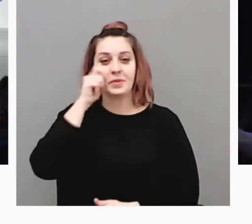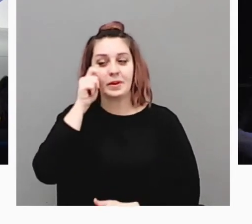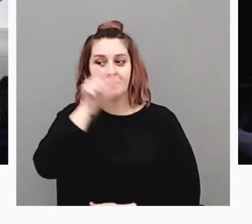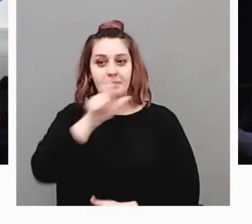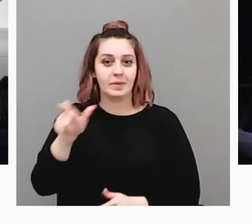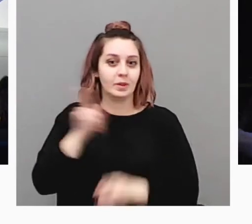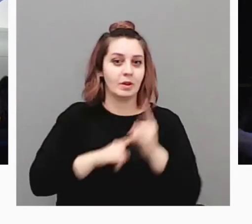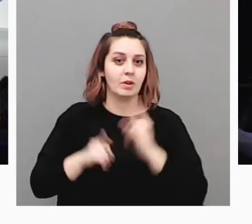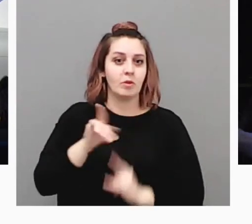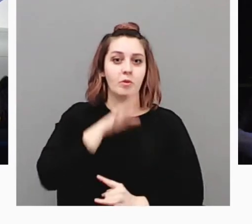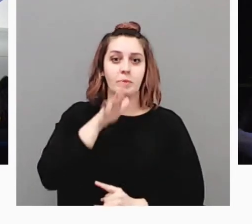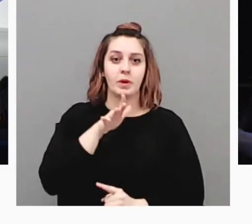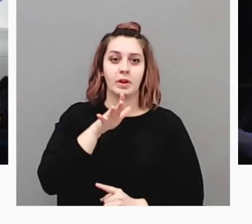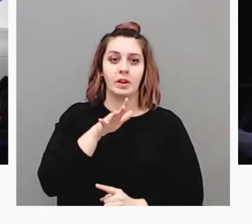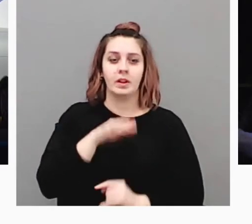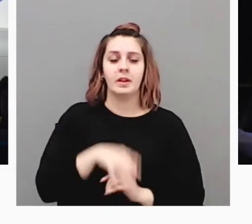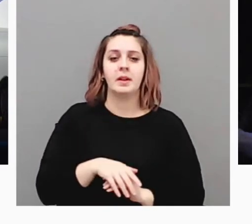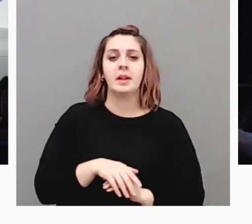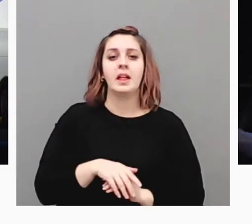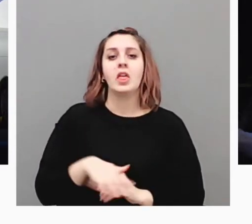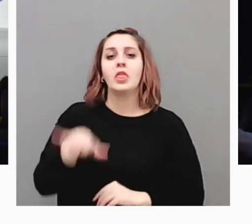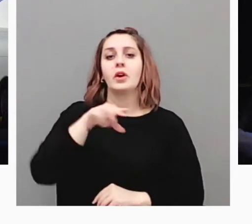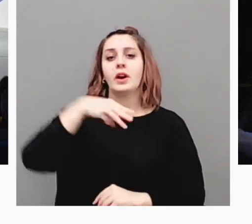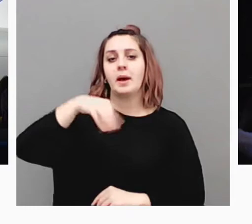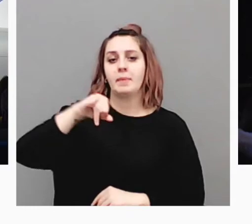esa terminal de los megayates que queréis que lleguen